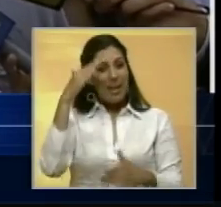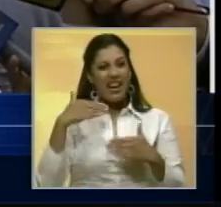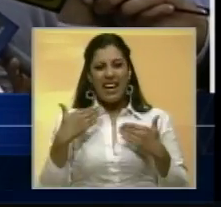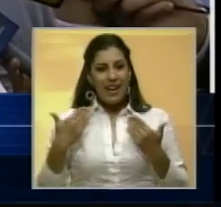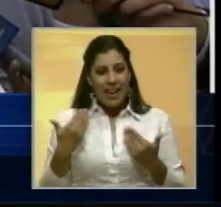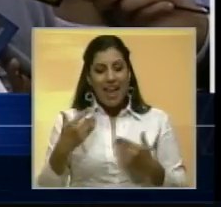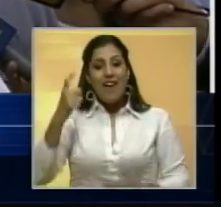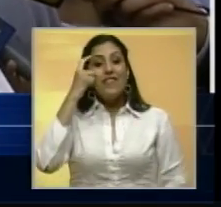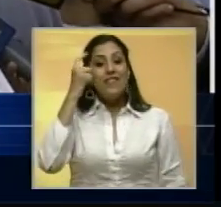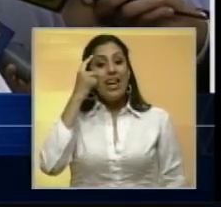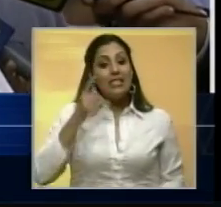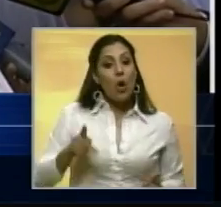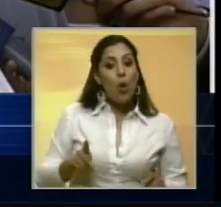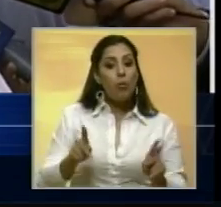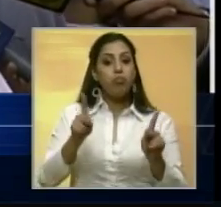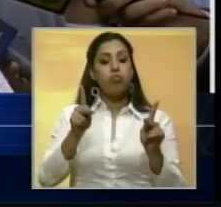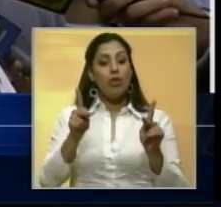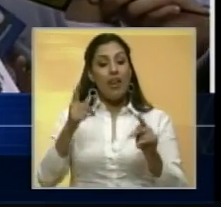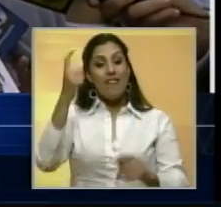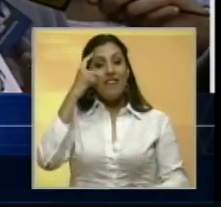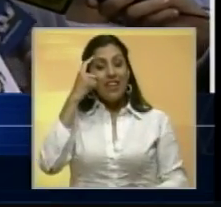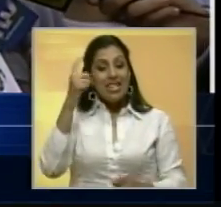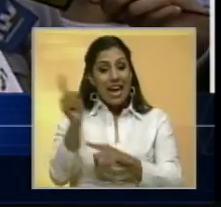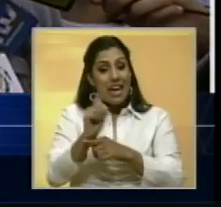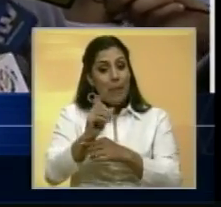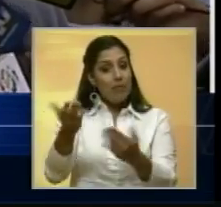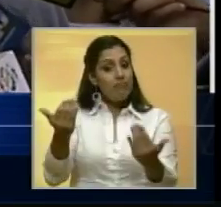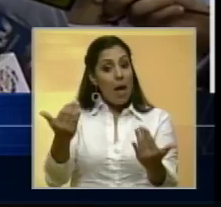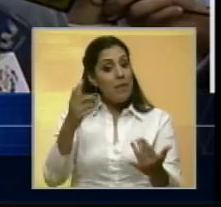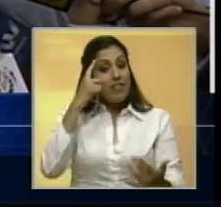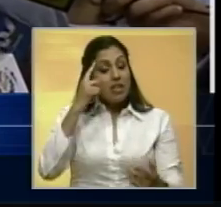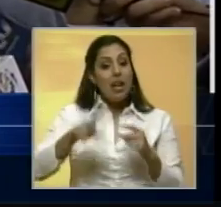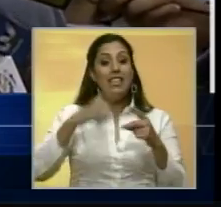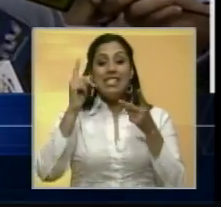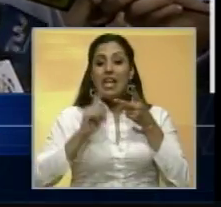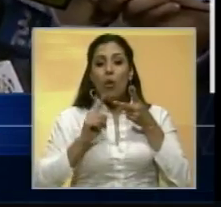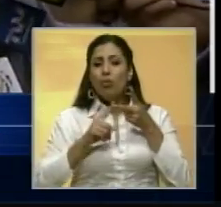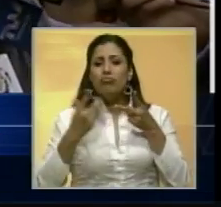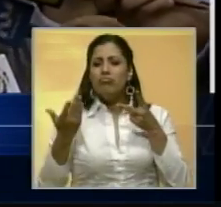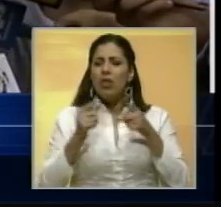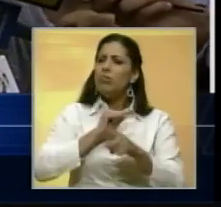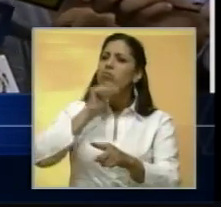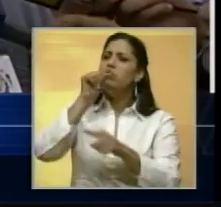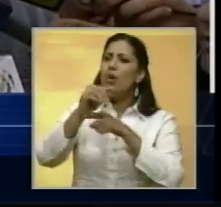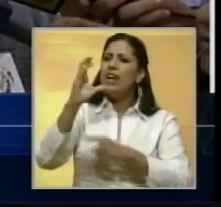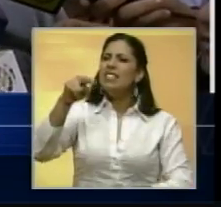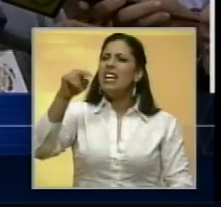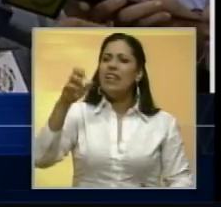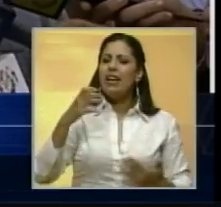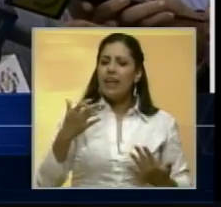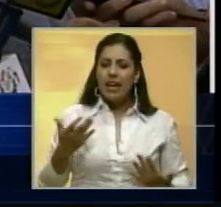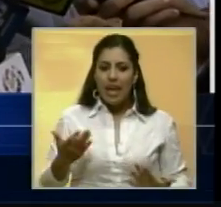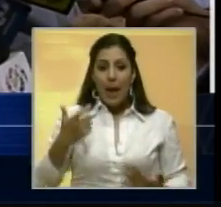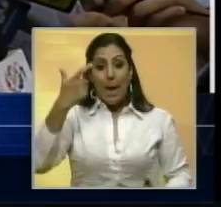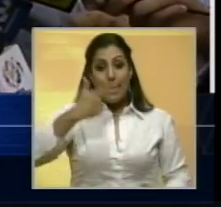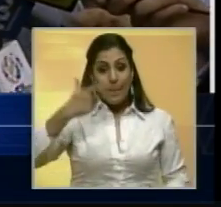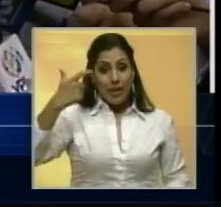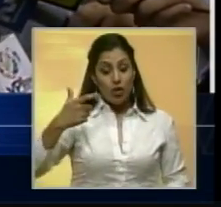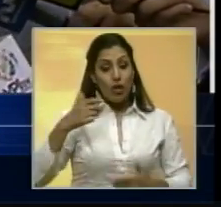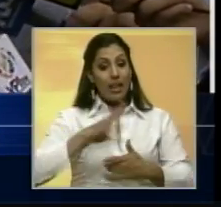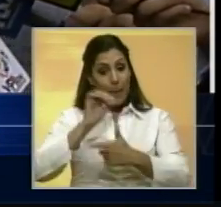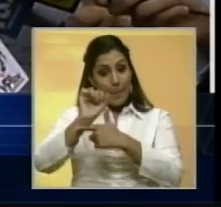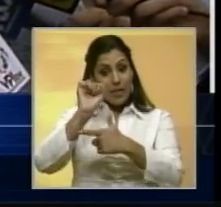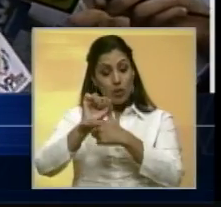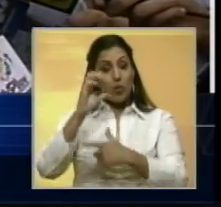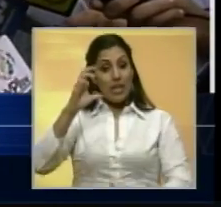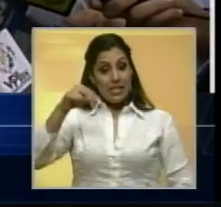lugar, fecha oportuna, fecha pronta. En segundo lugar, le estamos diciendo a los agentes